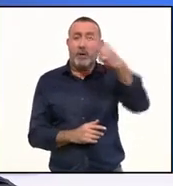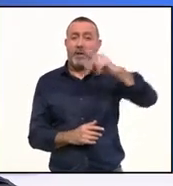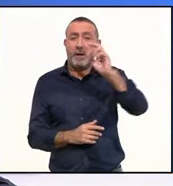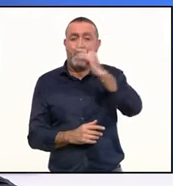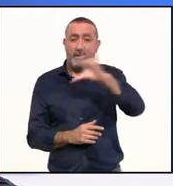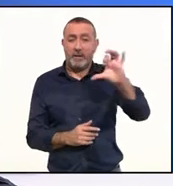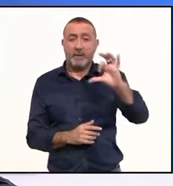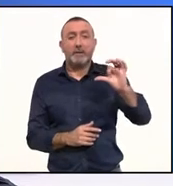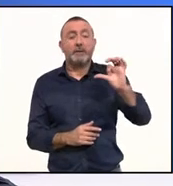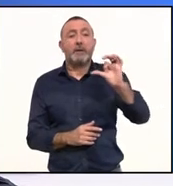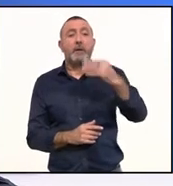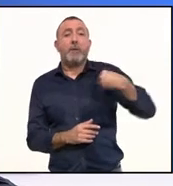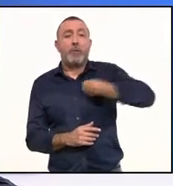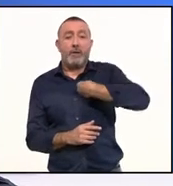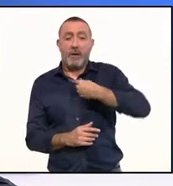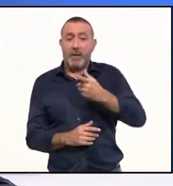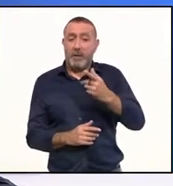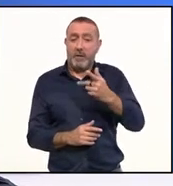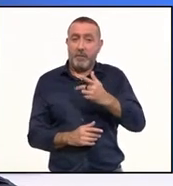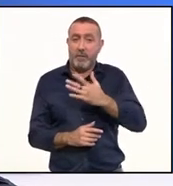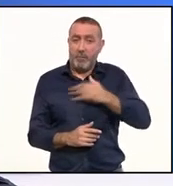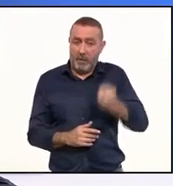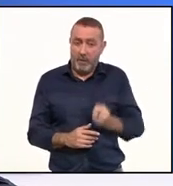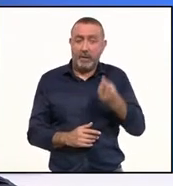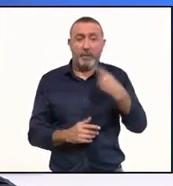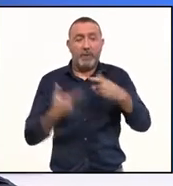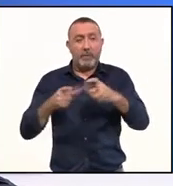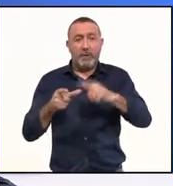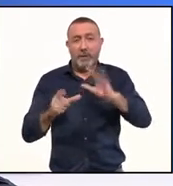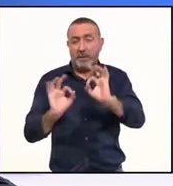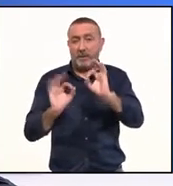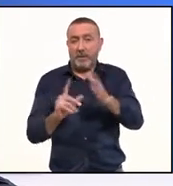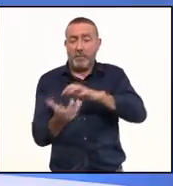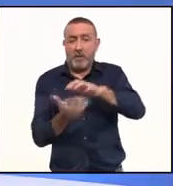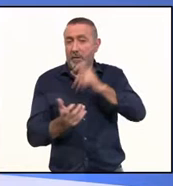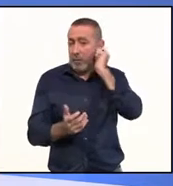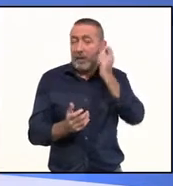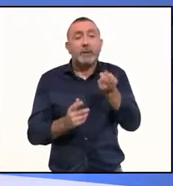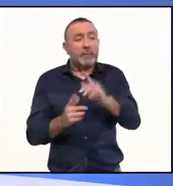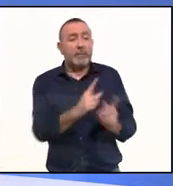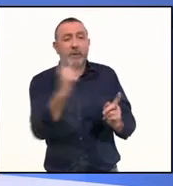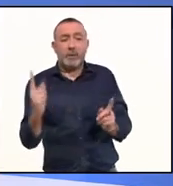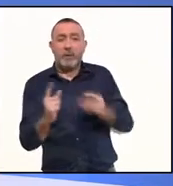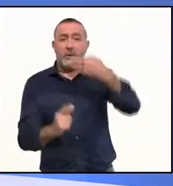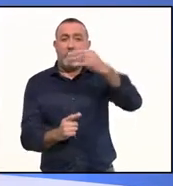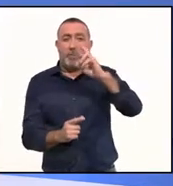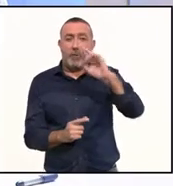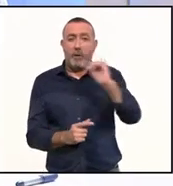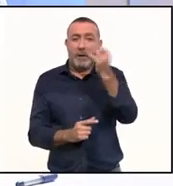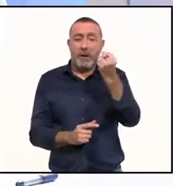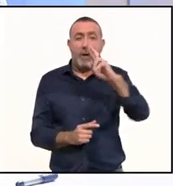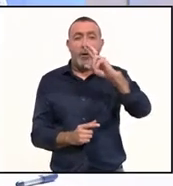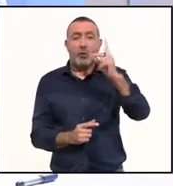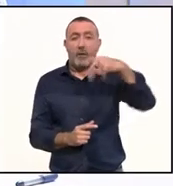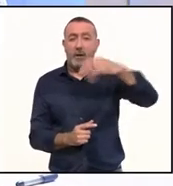policía local del grupo gift y también de biogen bienvenido y cierra el círculo con borja rodríguez que es psicólogo